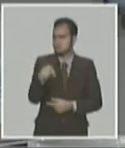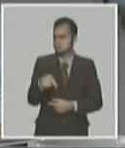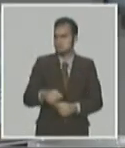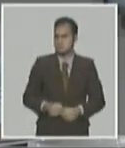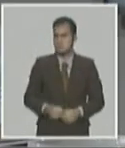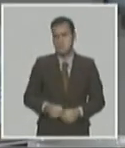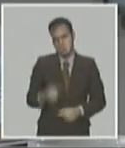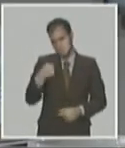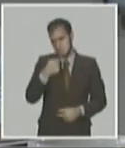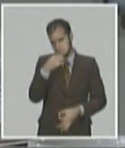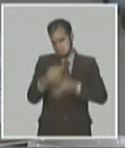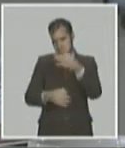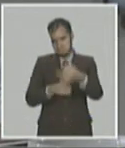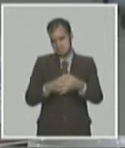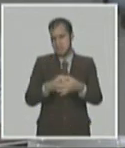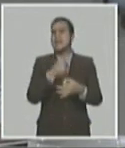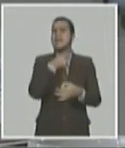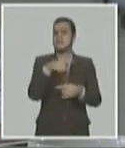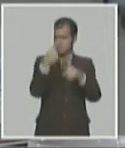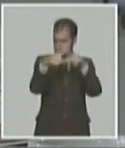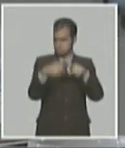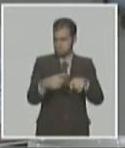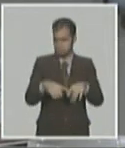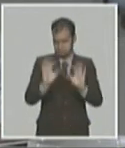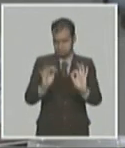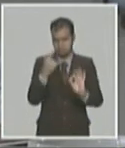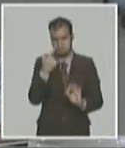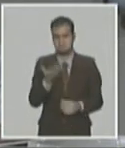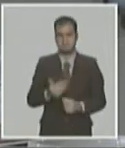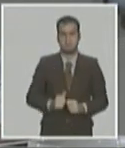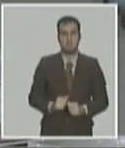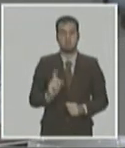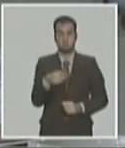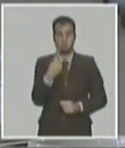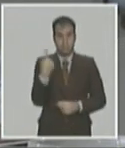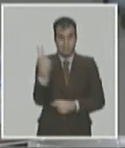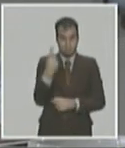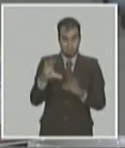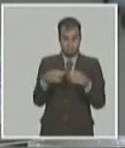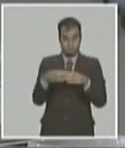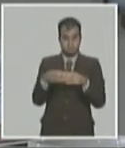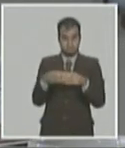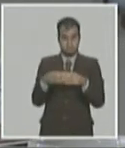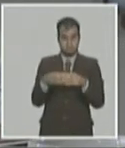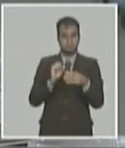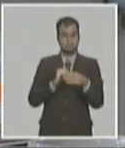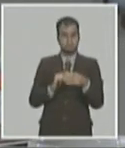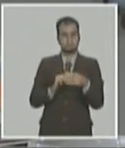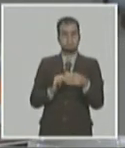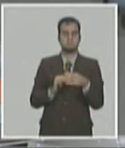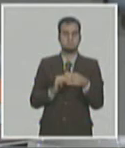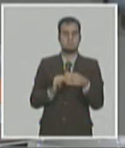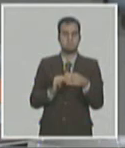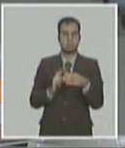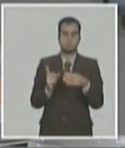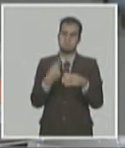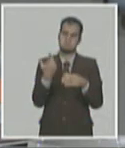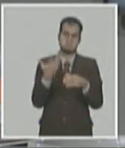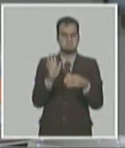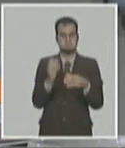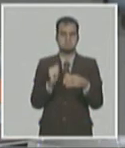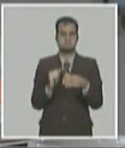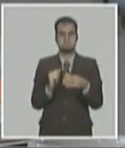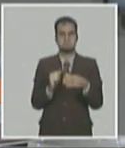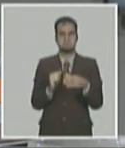concretos. El secretariado nos hemos propuesto que lleguemos como mínimo una vez en